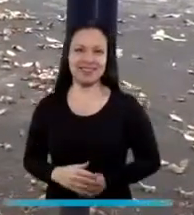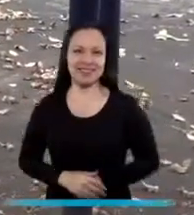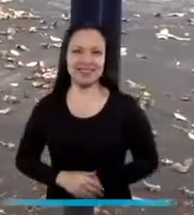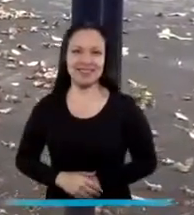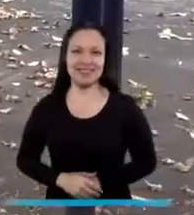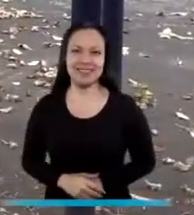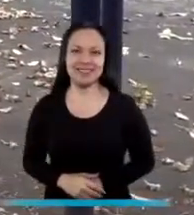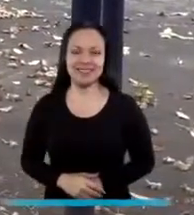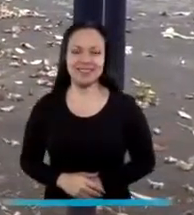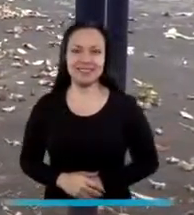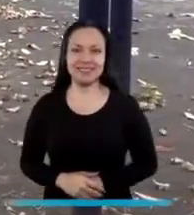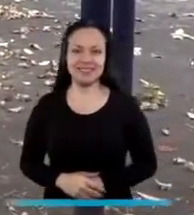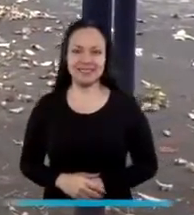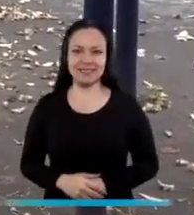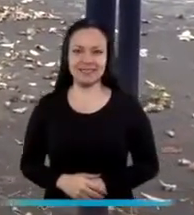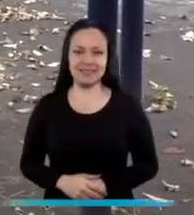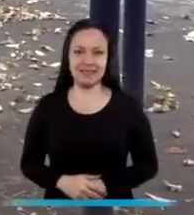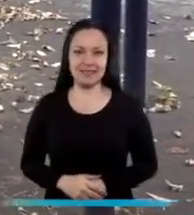nacional